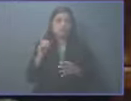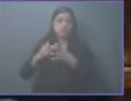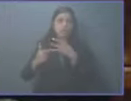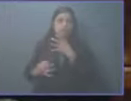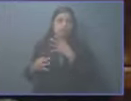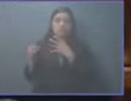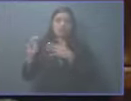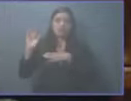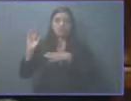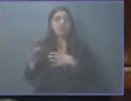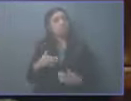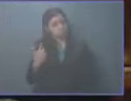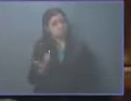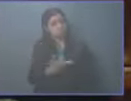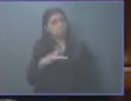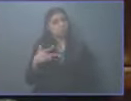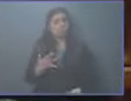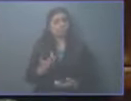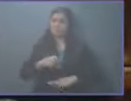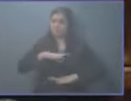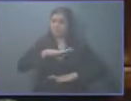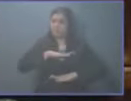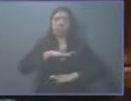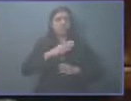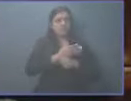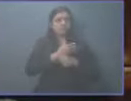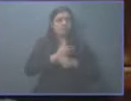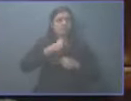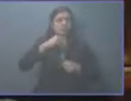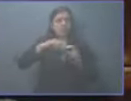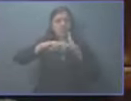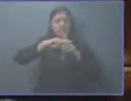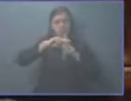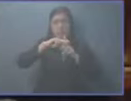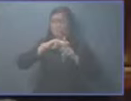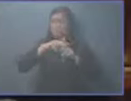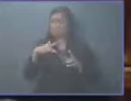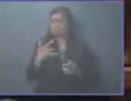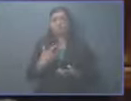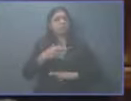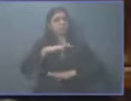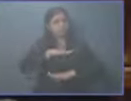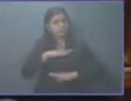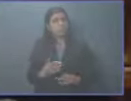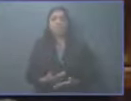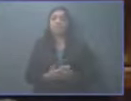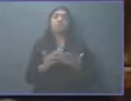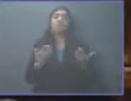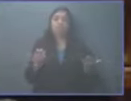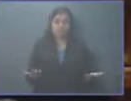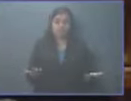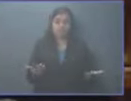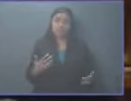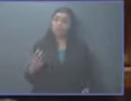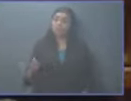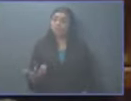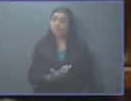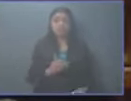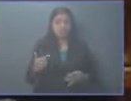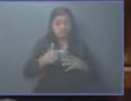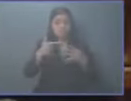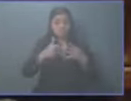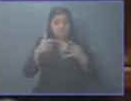nosotros nos sentimos satisfechos como fracción legislativa de Arena, en el sentido que hemos hecho lo